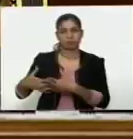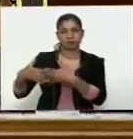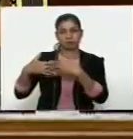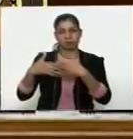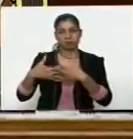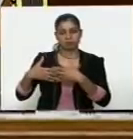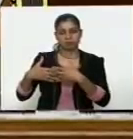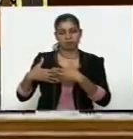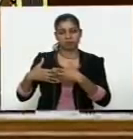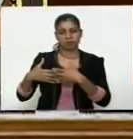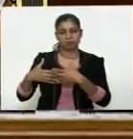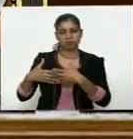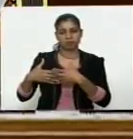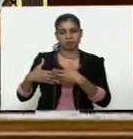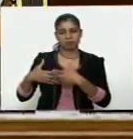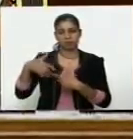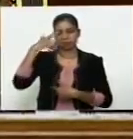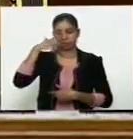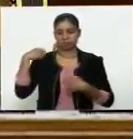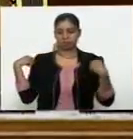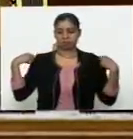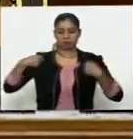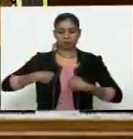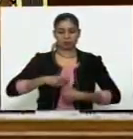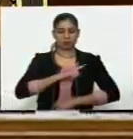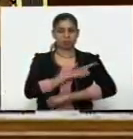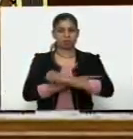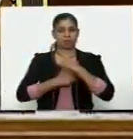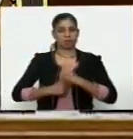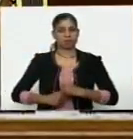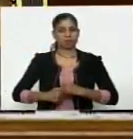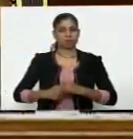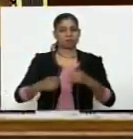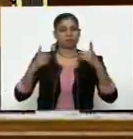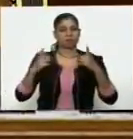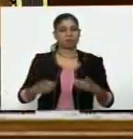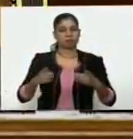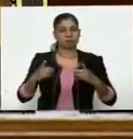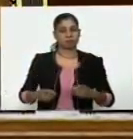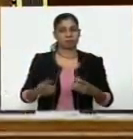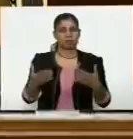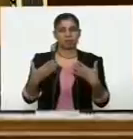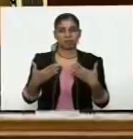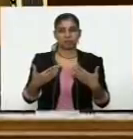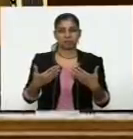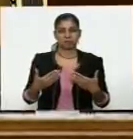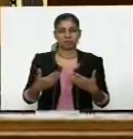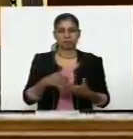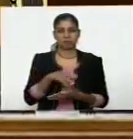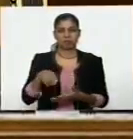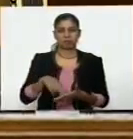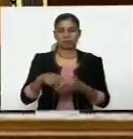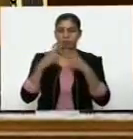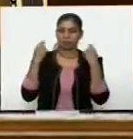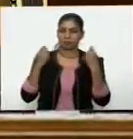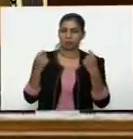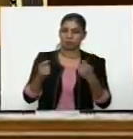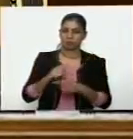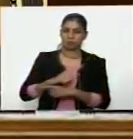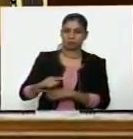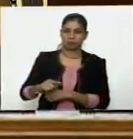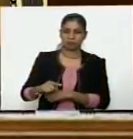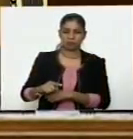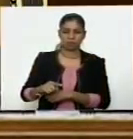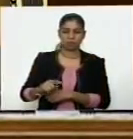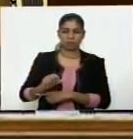América, investido para tomar medidas adicionales con respecto a la emergencia nacional declarada en la orden